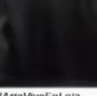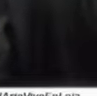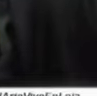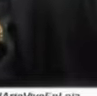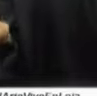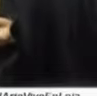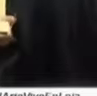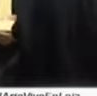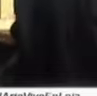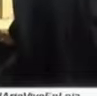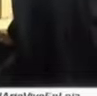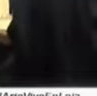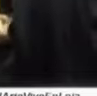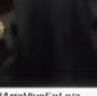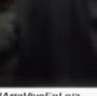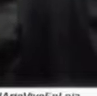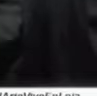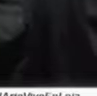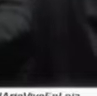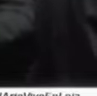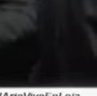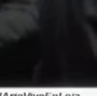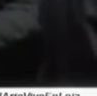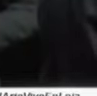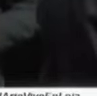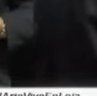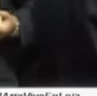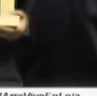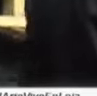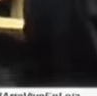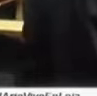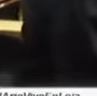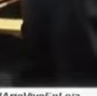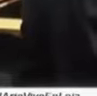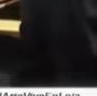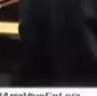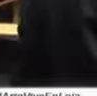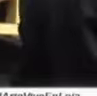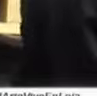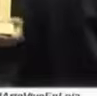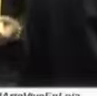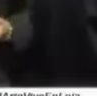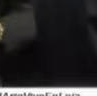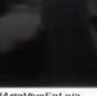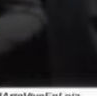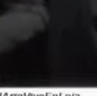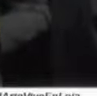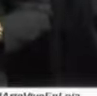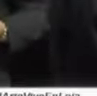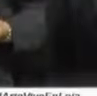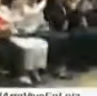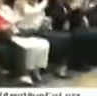jóvenes ecuatorianos, por la única mujer directora ecuatoriana, la maestra Andrea Vela.